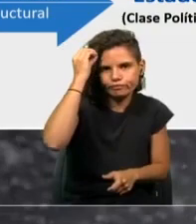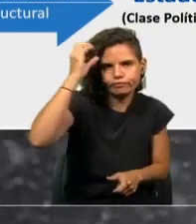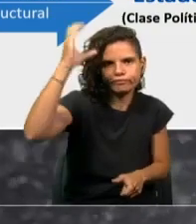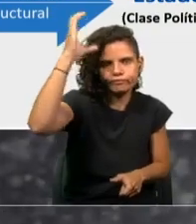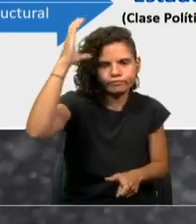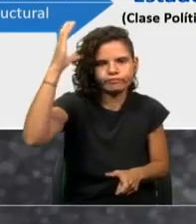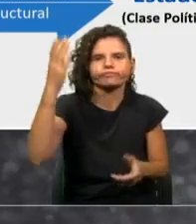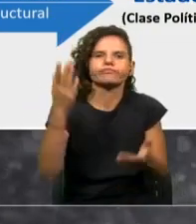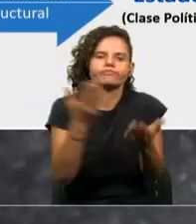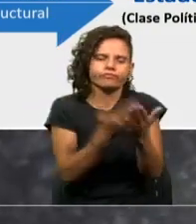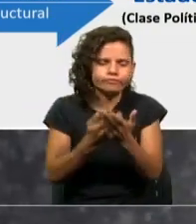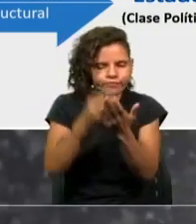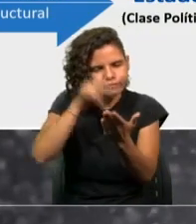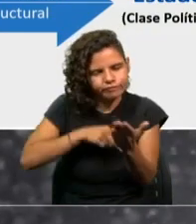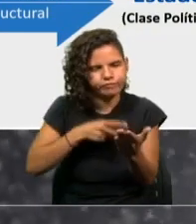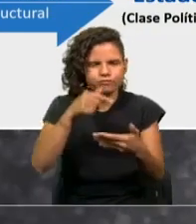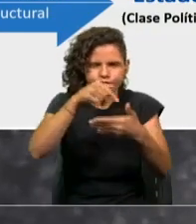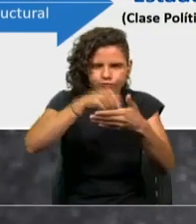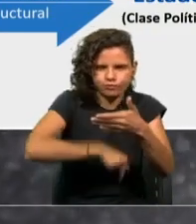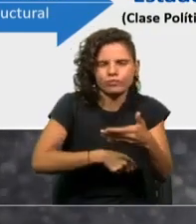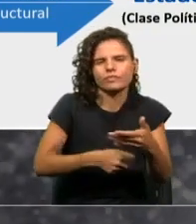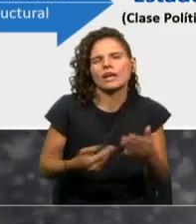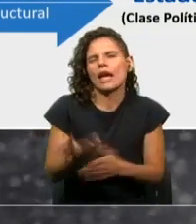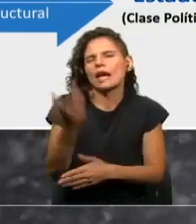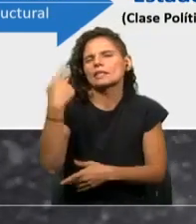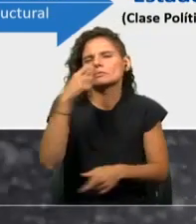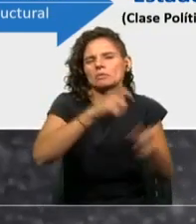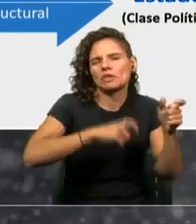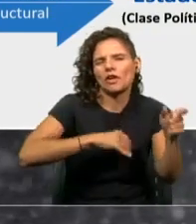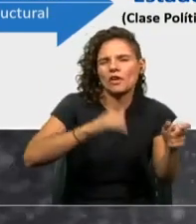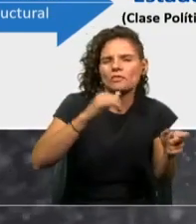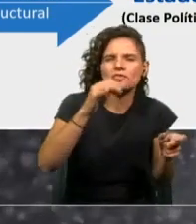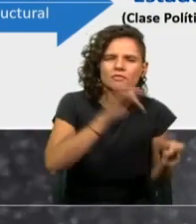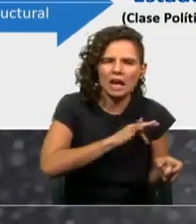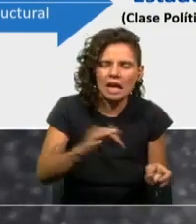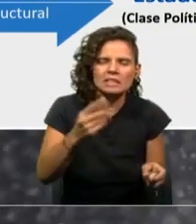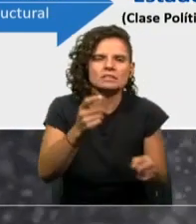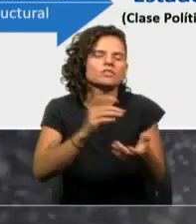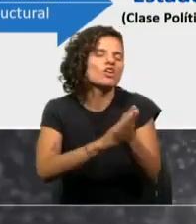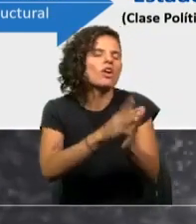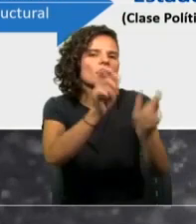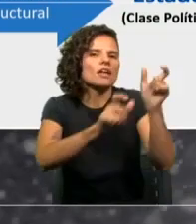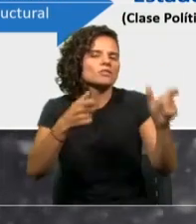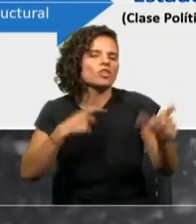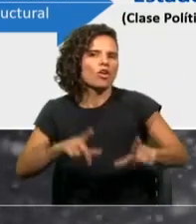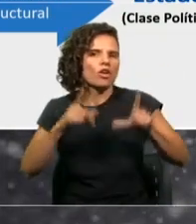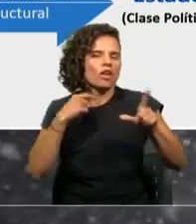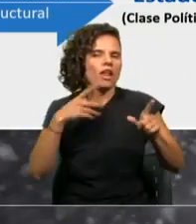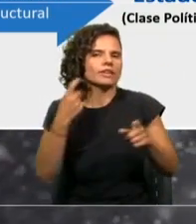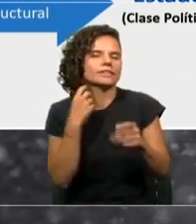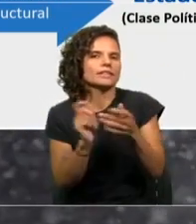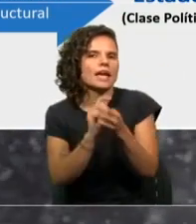la Ilustración, ¿cierto? Era Rousseau, Montesquieu, Condorcet, todos estos personajes que inventaron, fíjense que